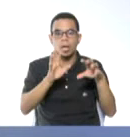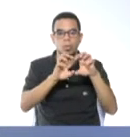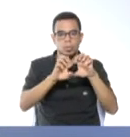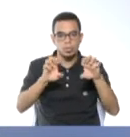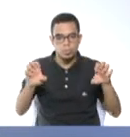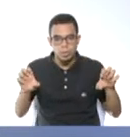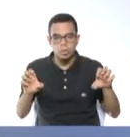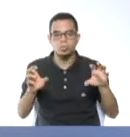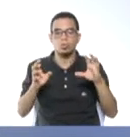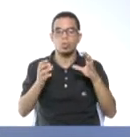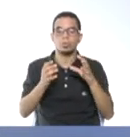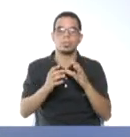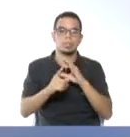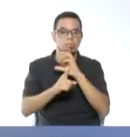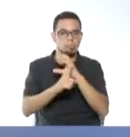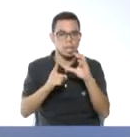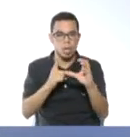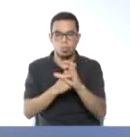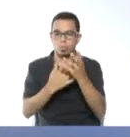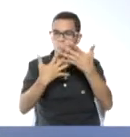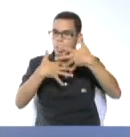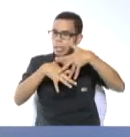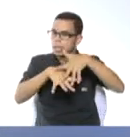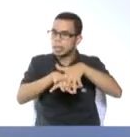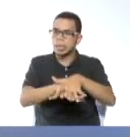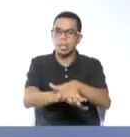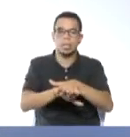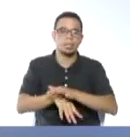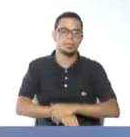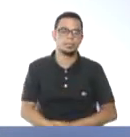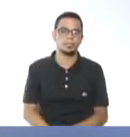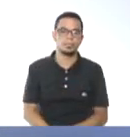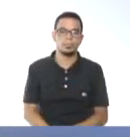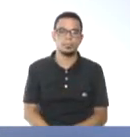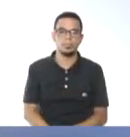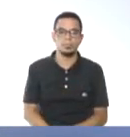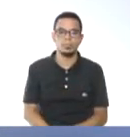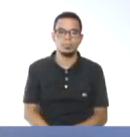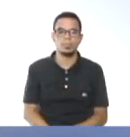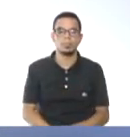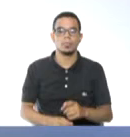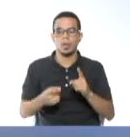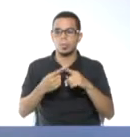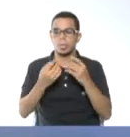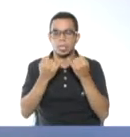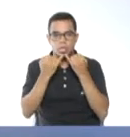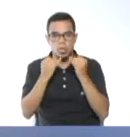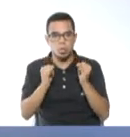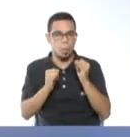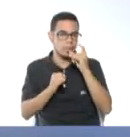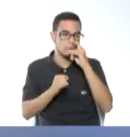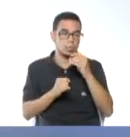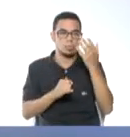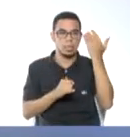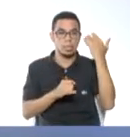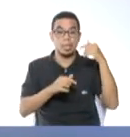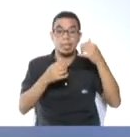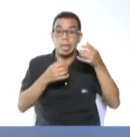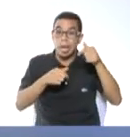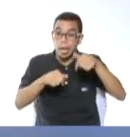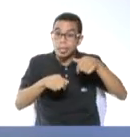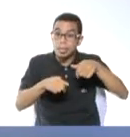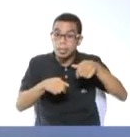través de una educación intercultural lo que refiere a a los idiomas milenarios que todavía existen en Venezuela.